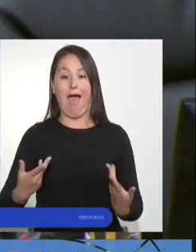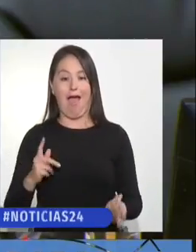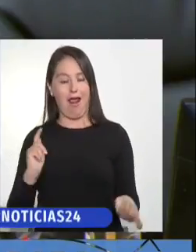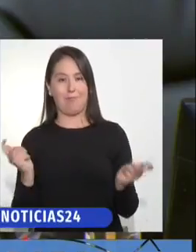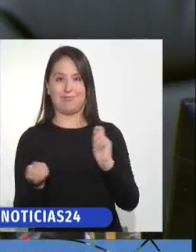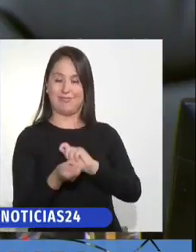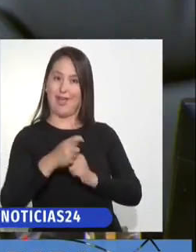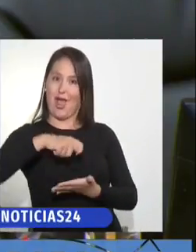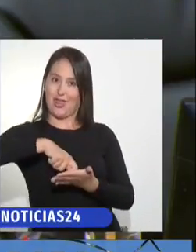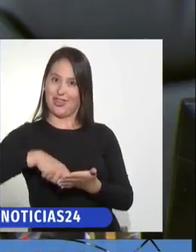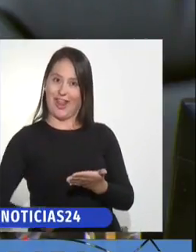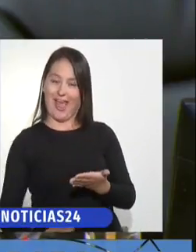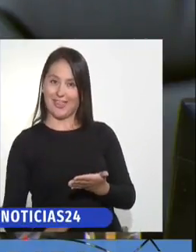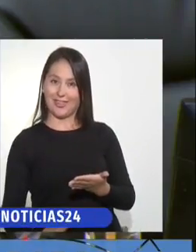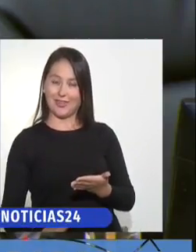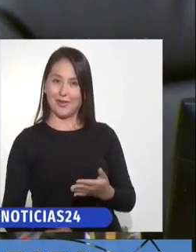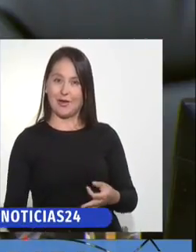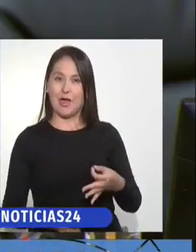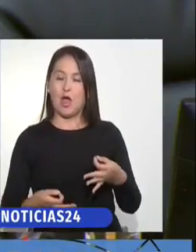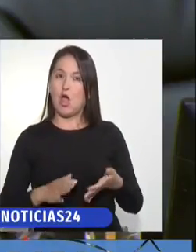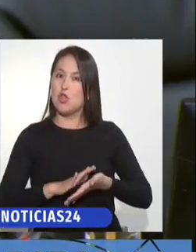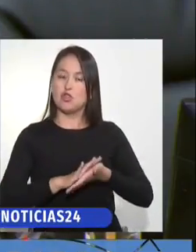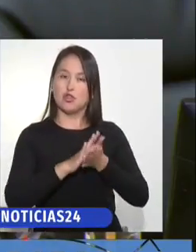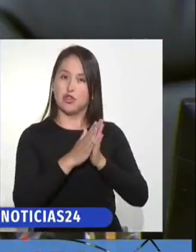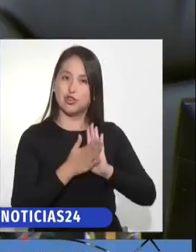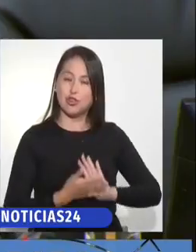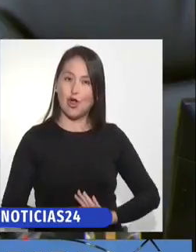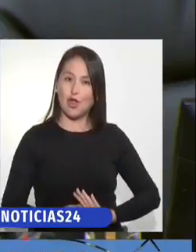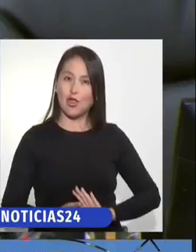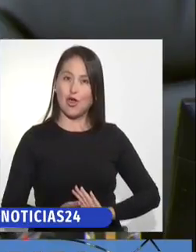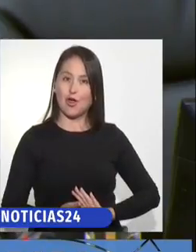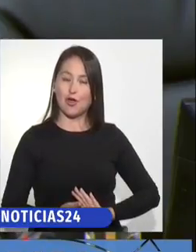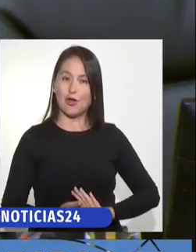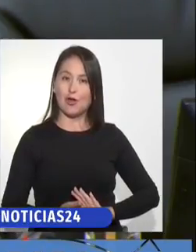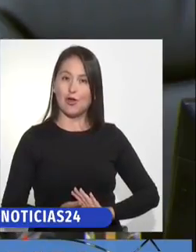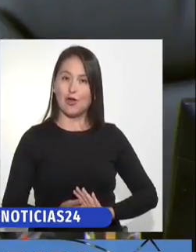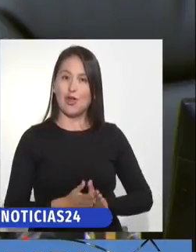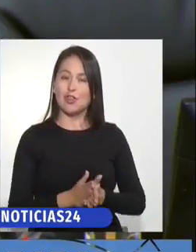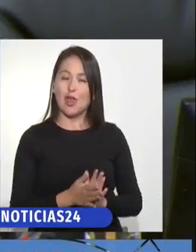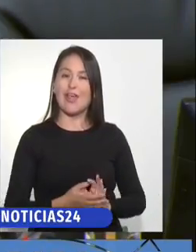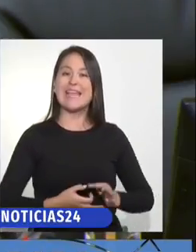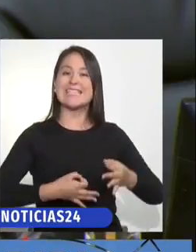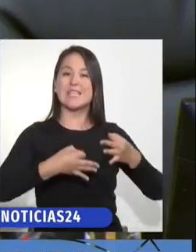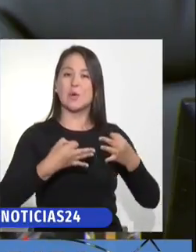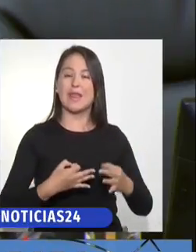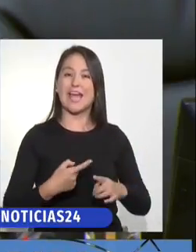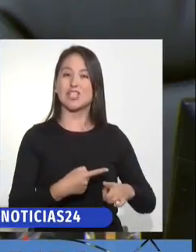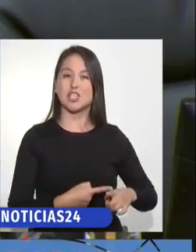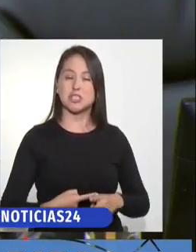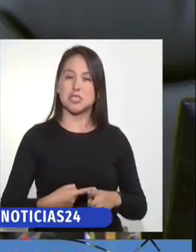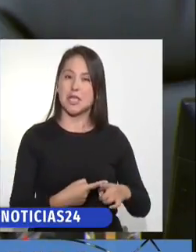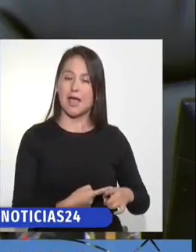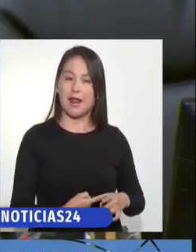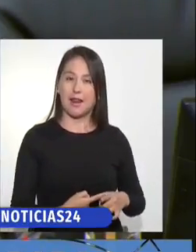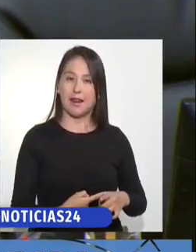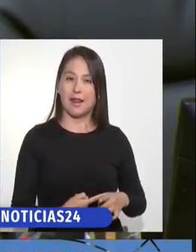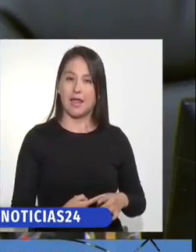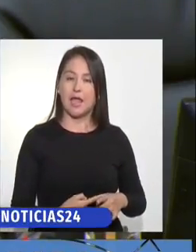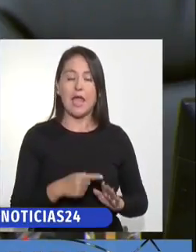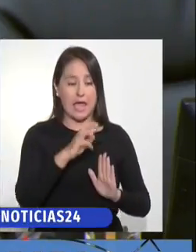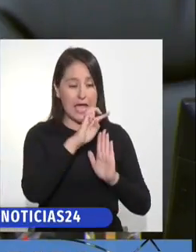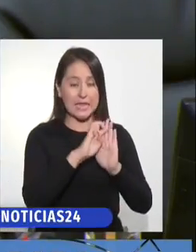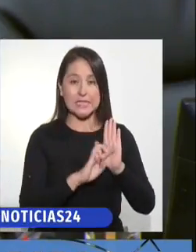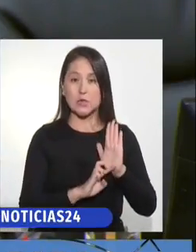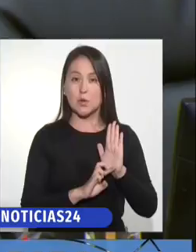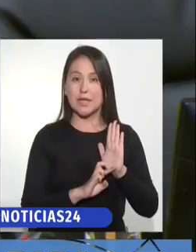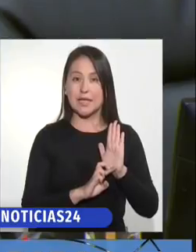mínimo garantizado. Escuchamos al senador de RN, José García Rubio. Eso es algo que este proyecto